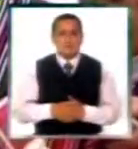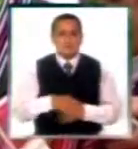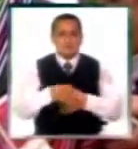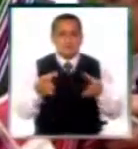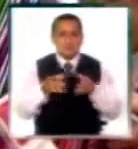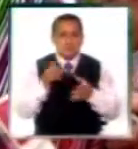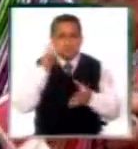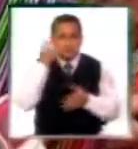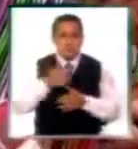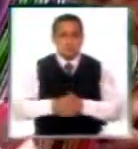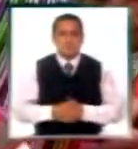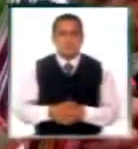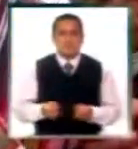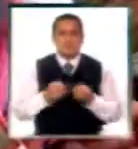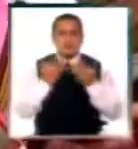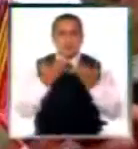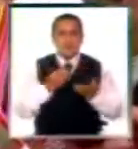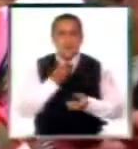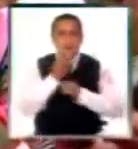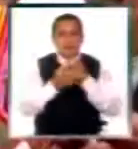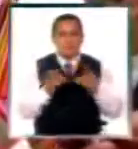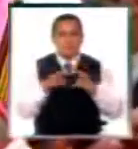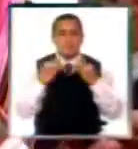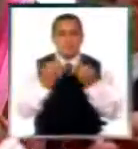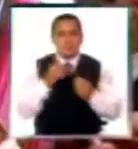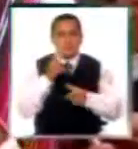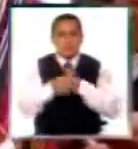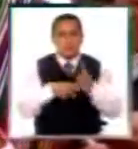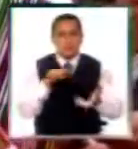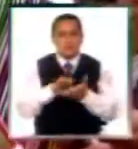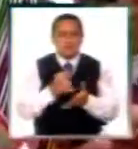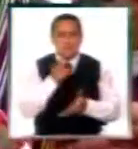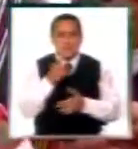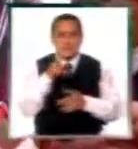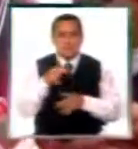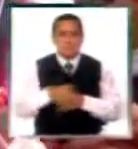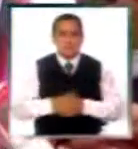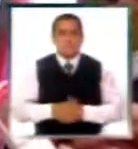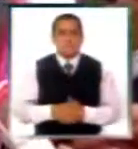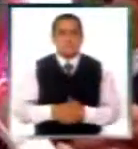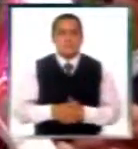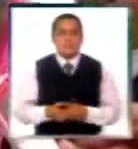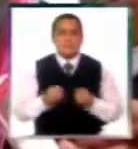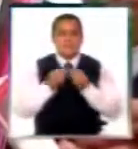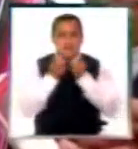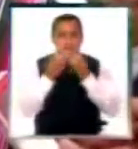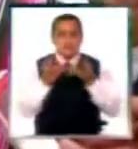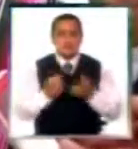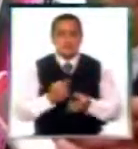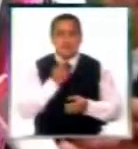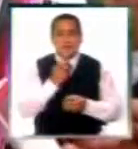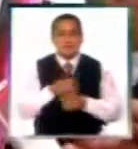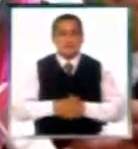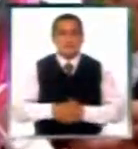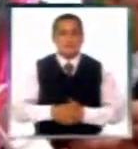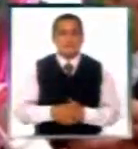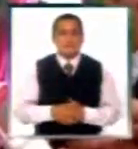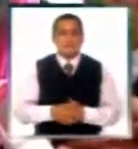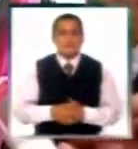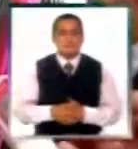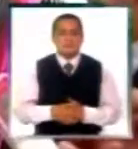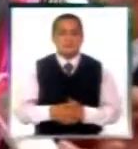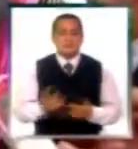hordas demenciales. ¿Cuál sería el mensaje a los familiares de todas estas personas que se encuentran ahí? Bueno, el mensaje es sencillamente